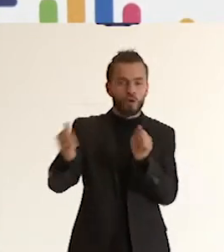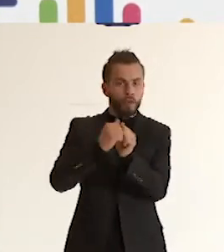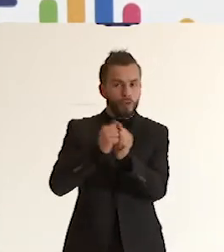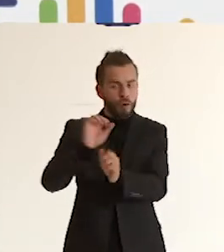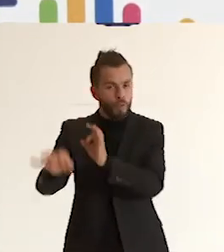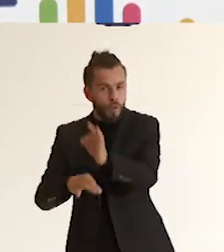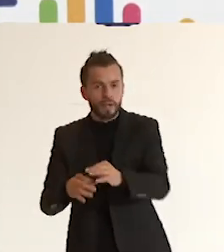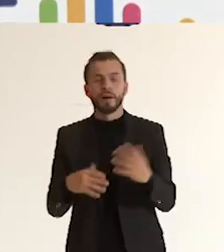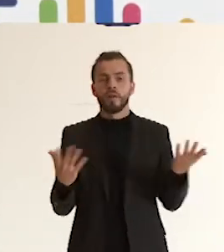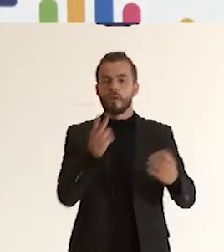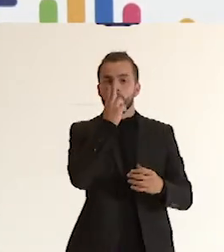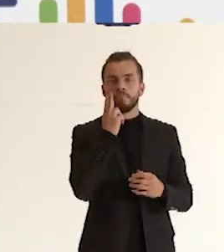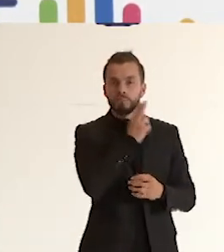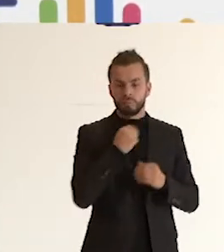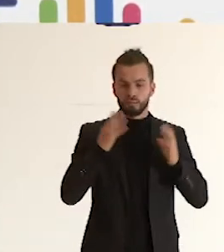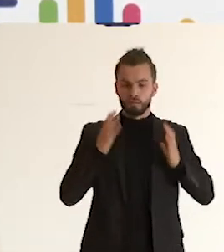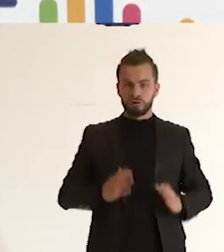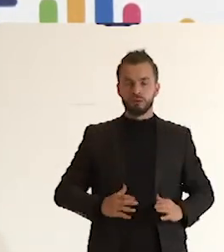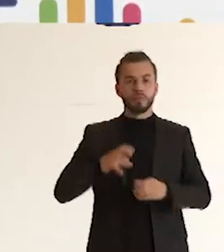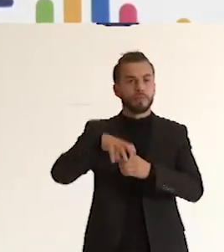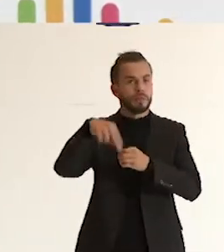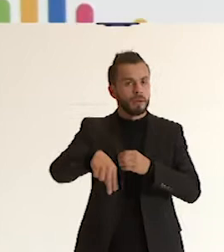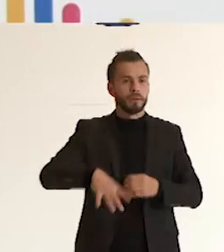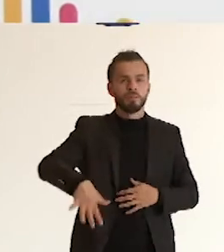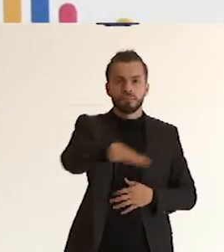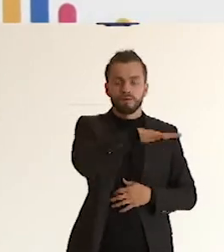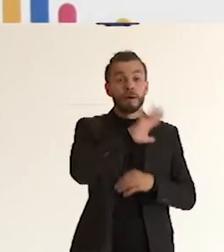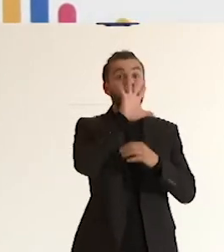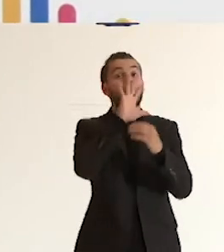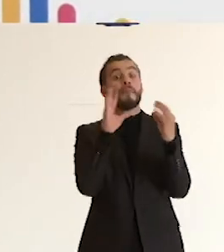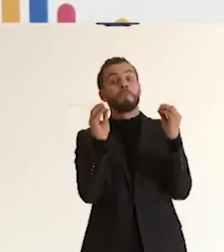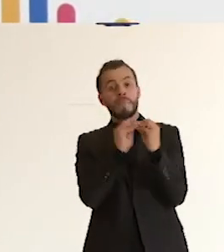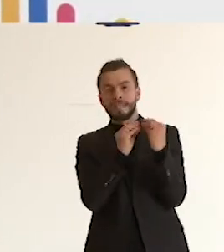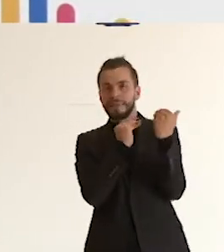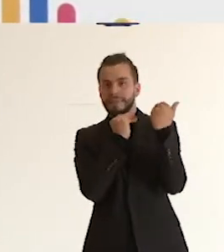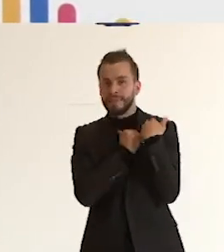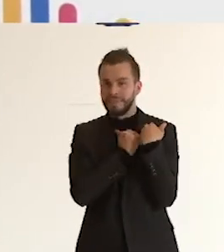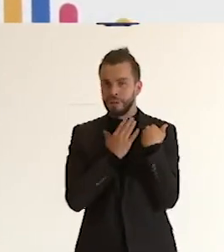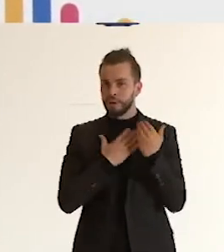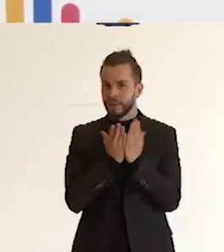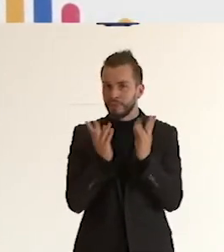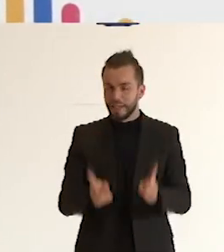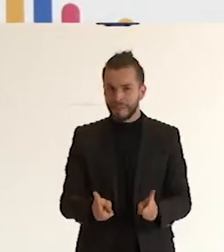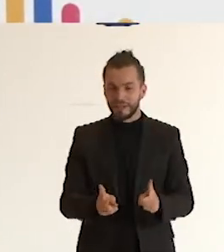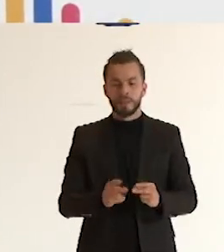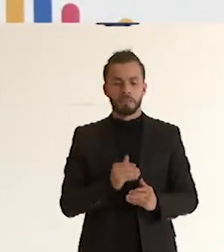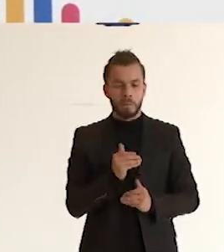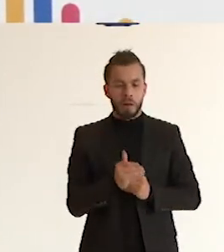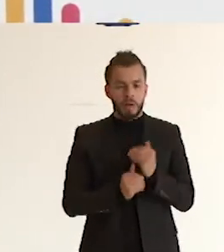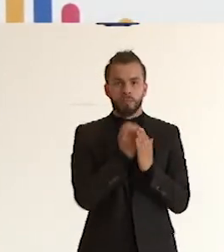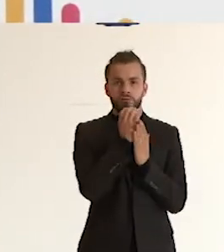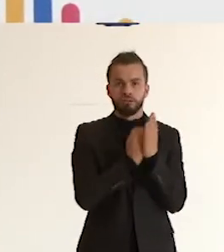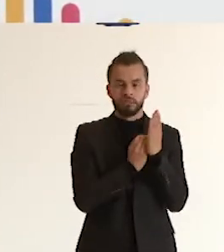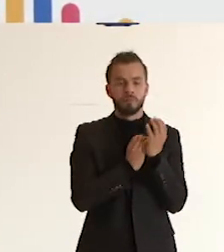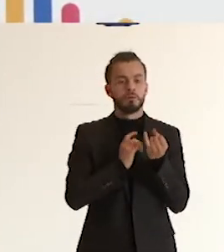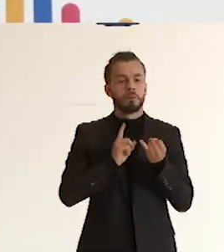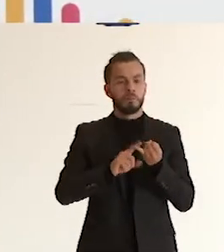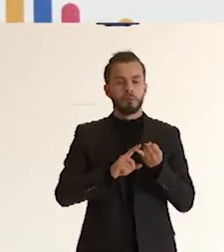y la responsabilidad como estudiante ya medida que se avanza en el currículo podemos ir avanzando en